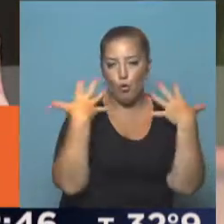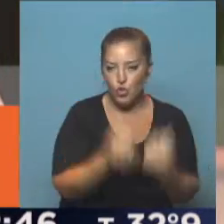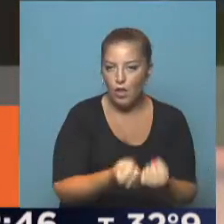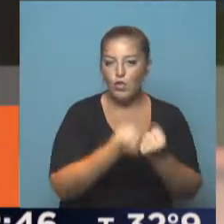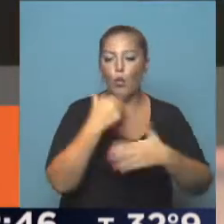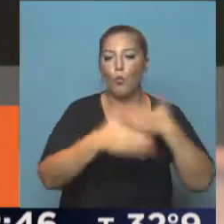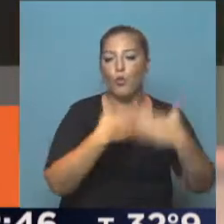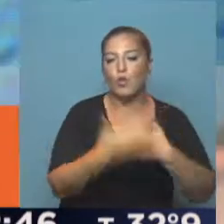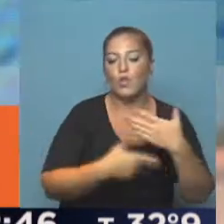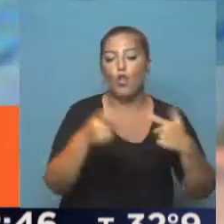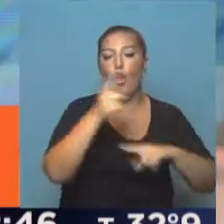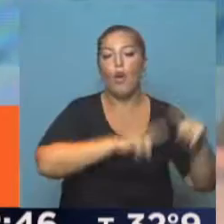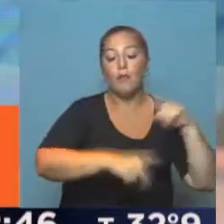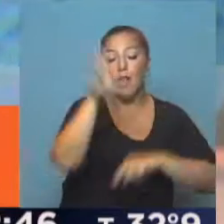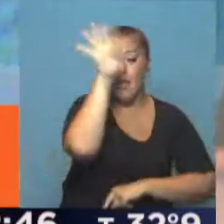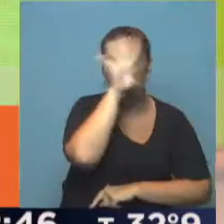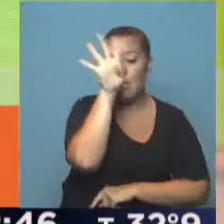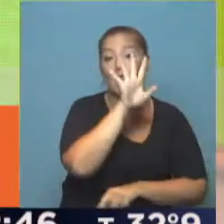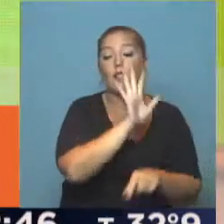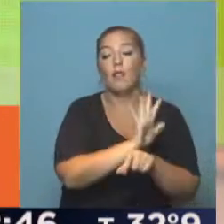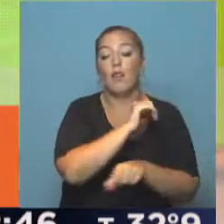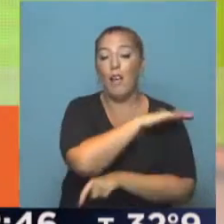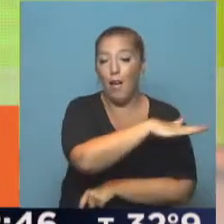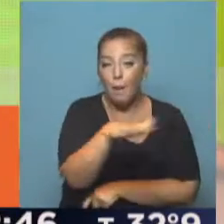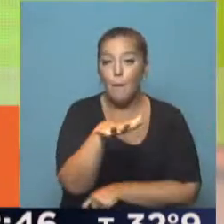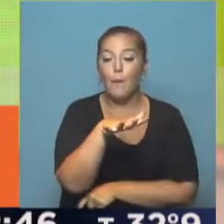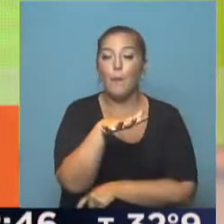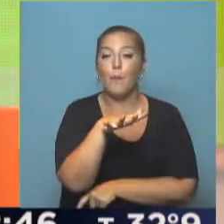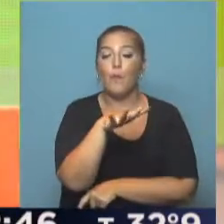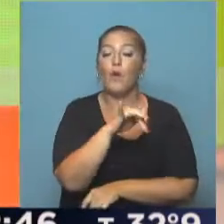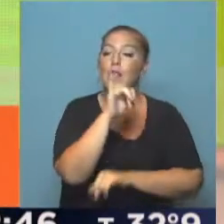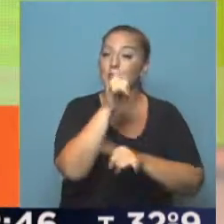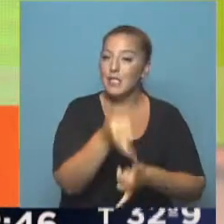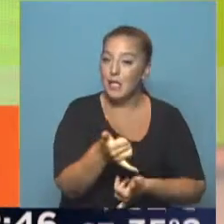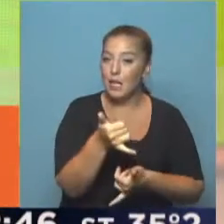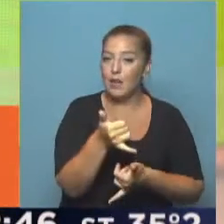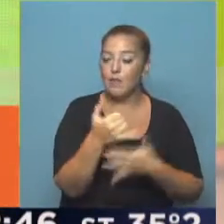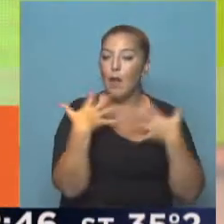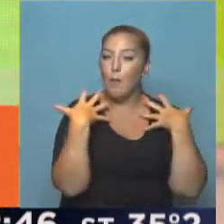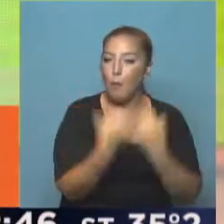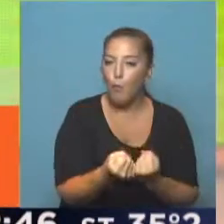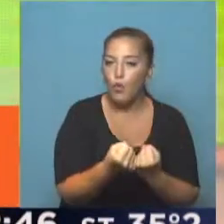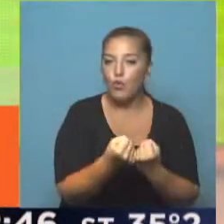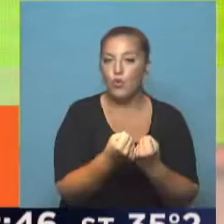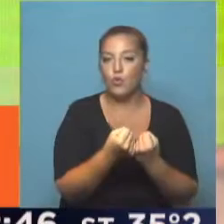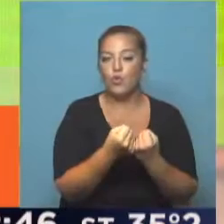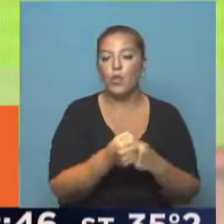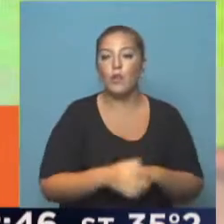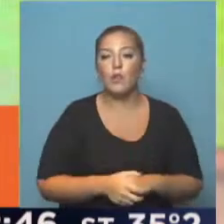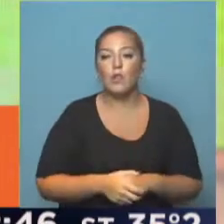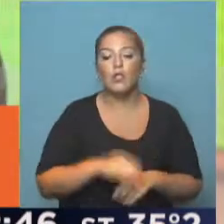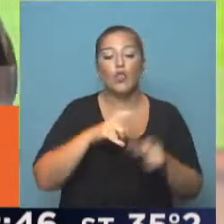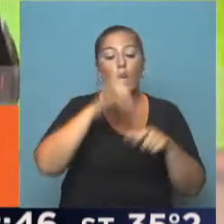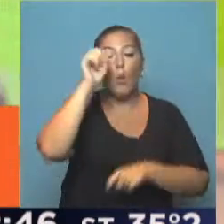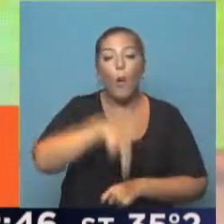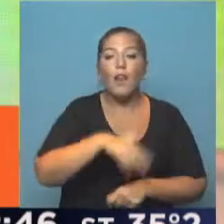este proceso, organizaciones indígenas de carácter rural, que efectivamente hicieron esa apuesta. Está Choquehuanca, que hasta hace poco